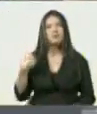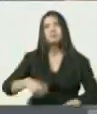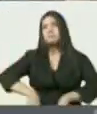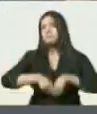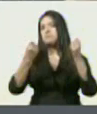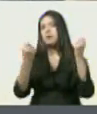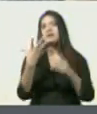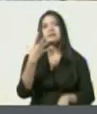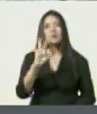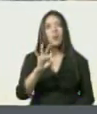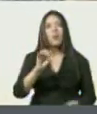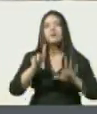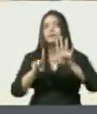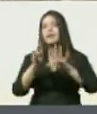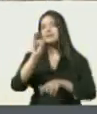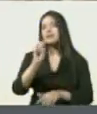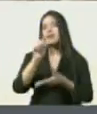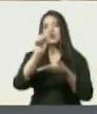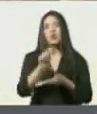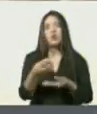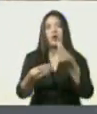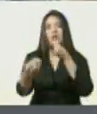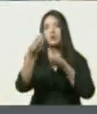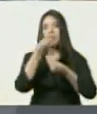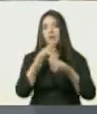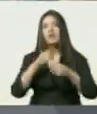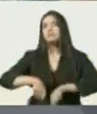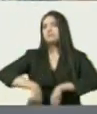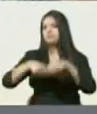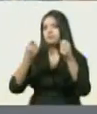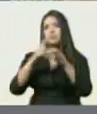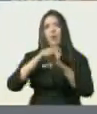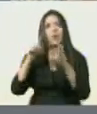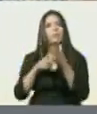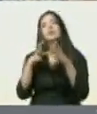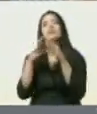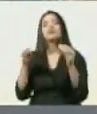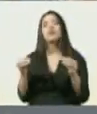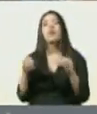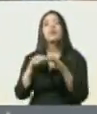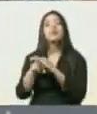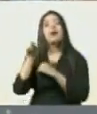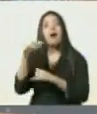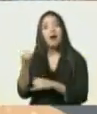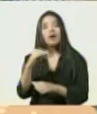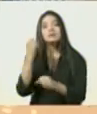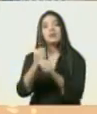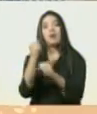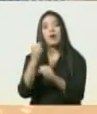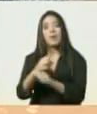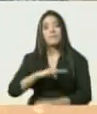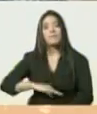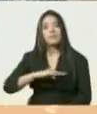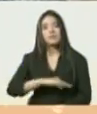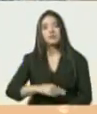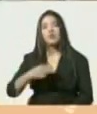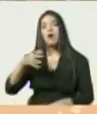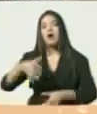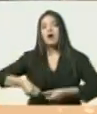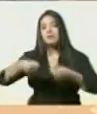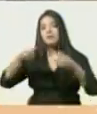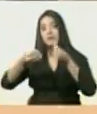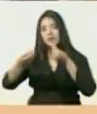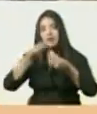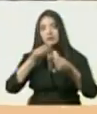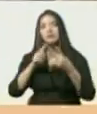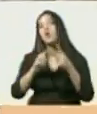destruyeron 50, 60 toneladas de alimentos, destruyeron, bueno, las instalaciones donde están nuestros trabajadores de la Misión de Alimentación,